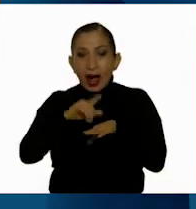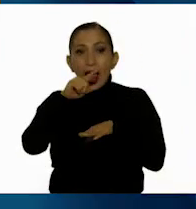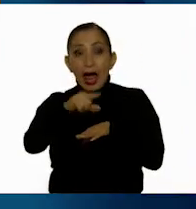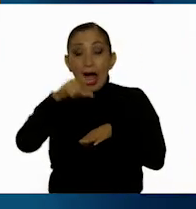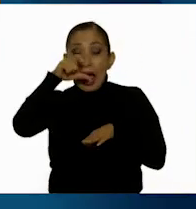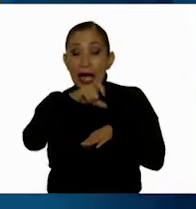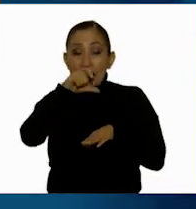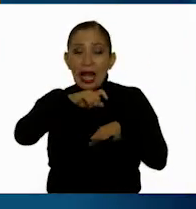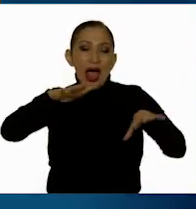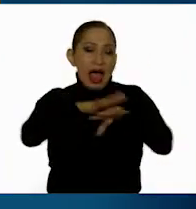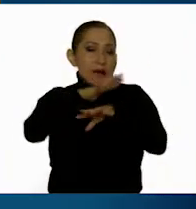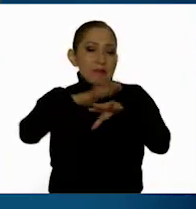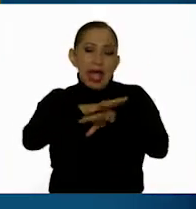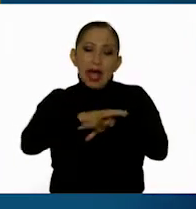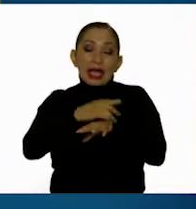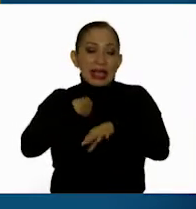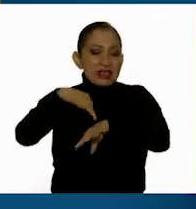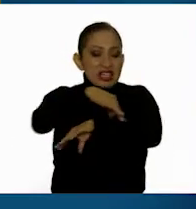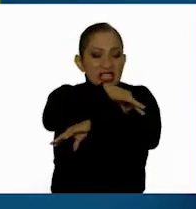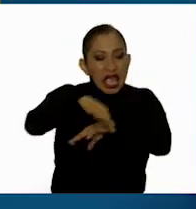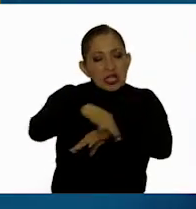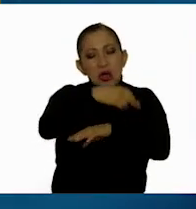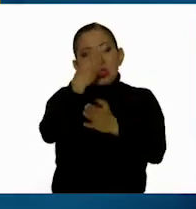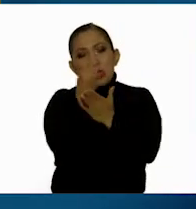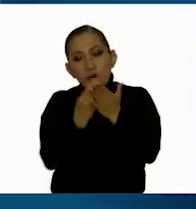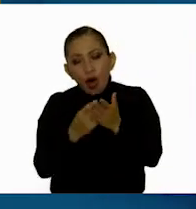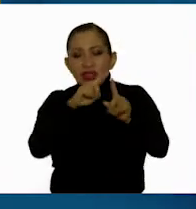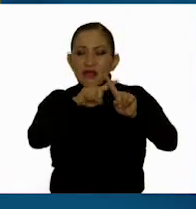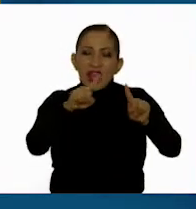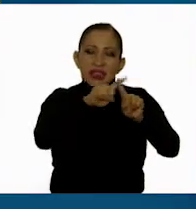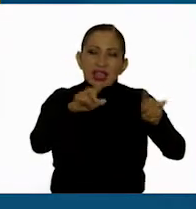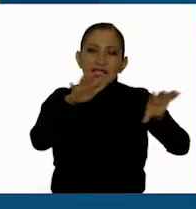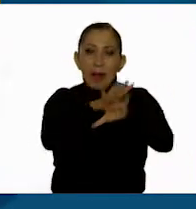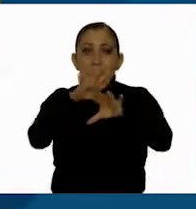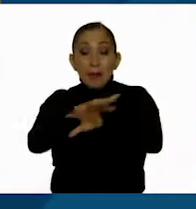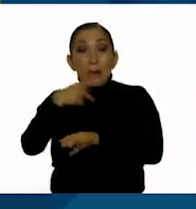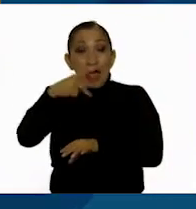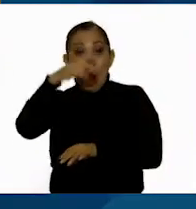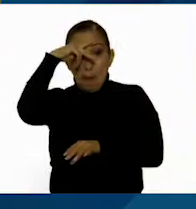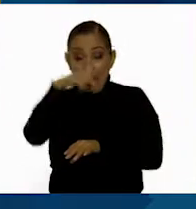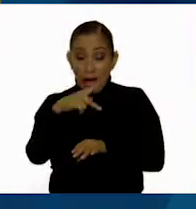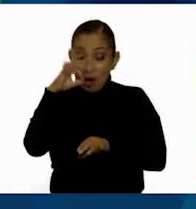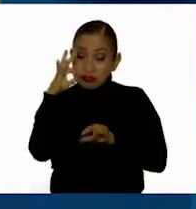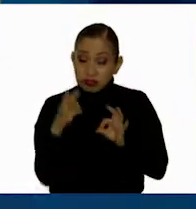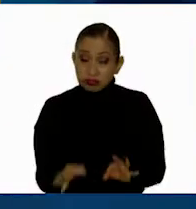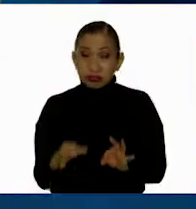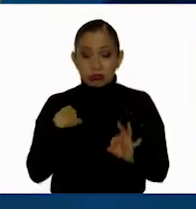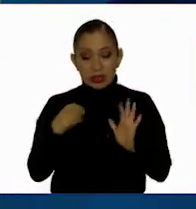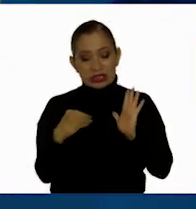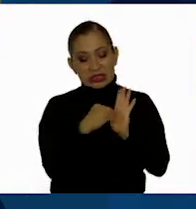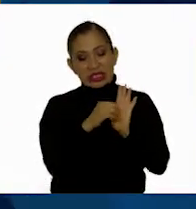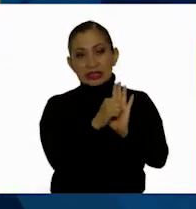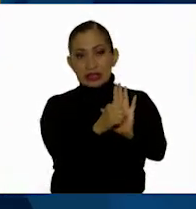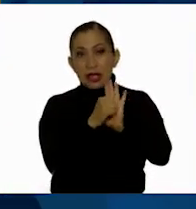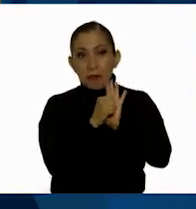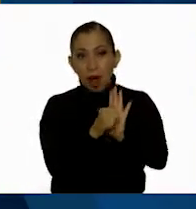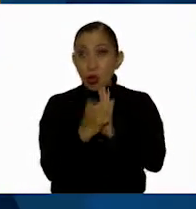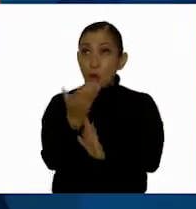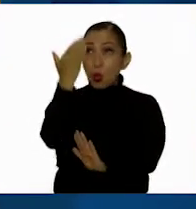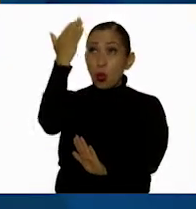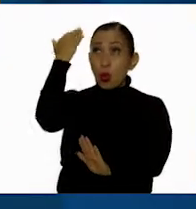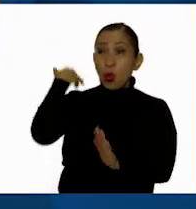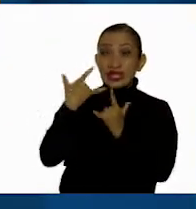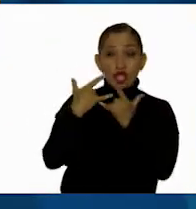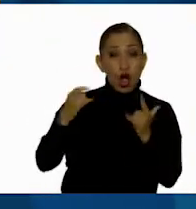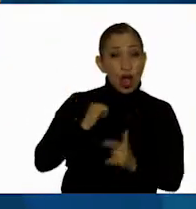del águila cambió y los diseños variaron a lo largo del siglo, pero la mexicanidad refrendó su insignia basada en un origen